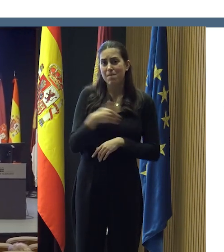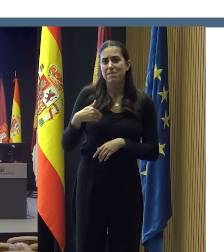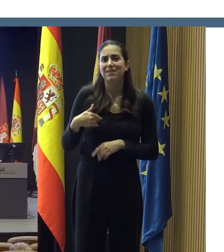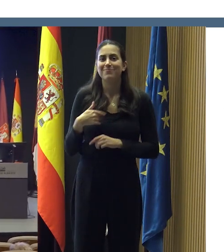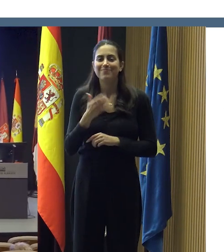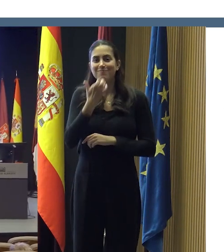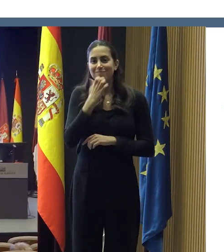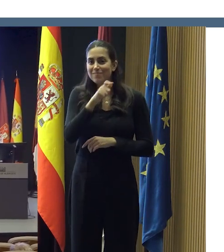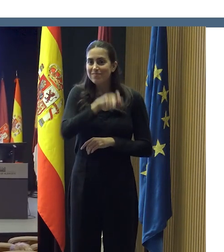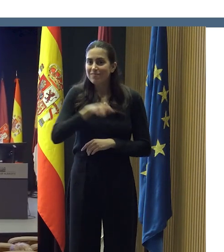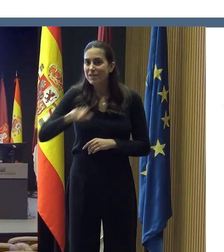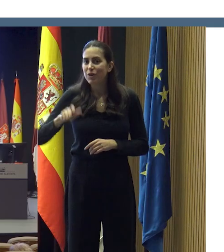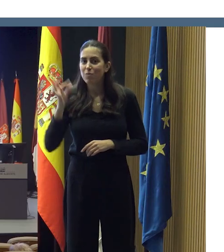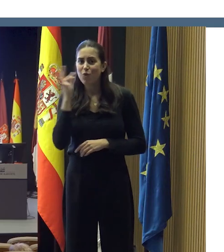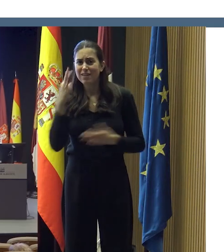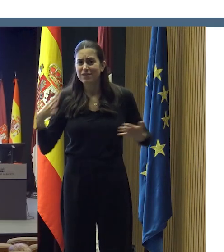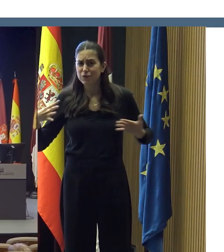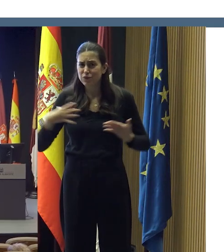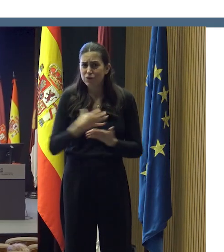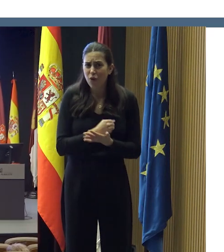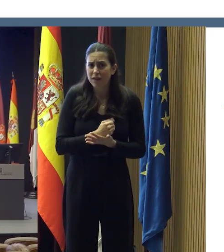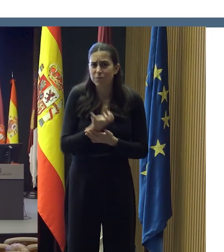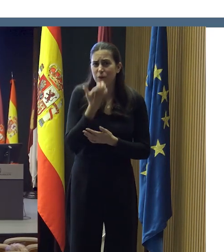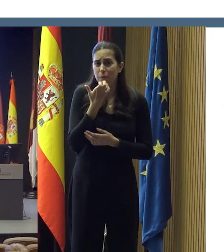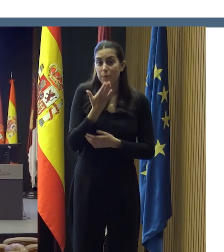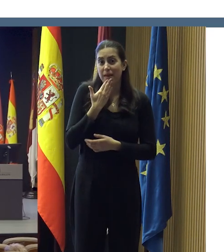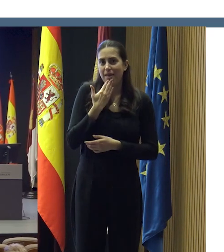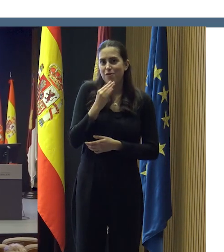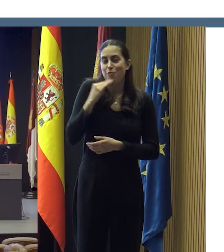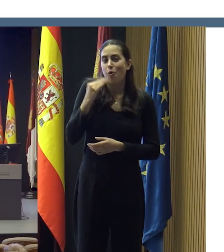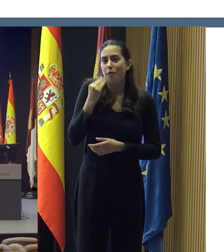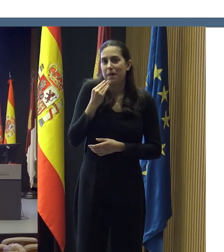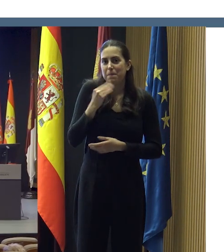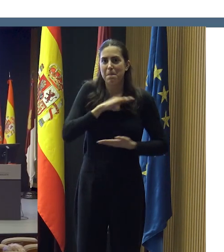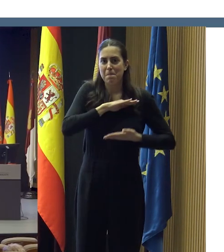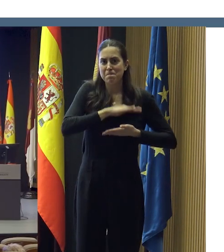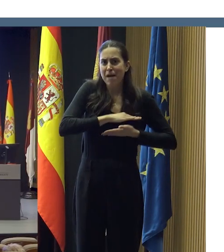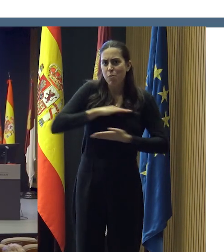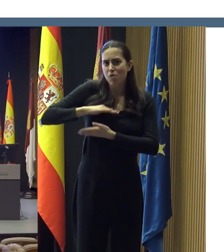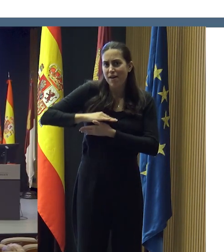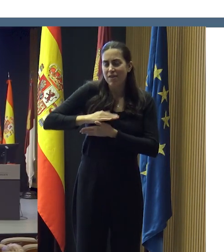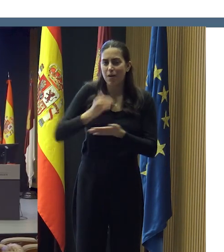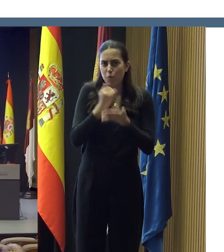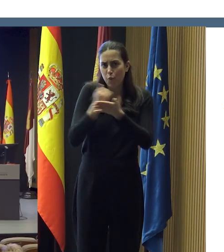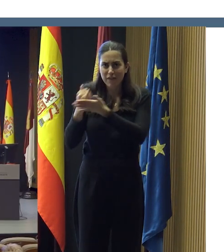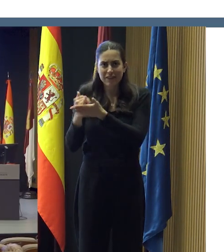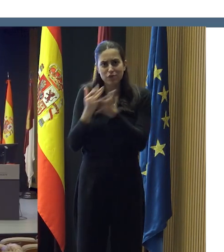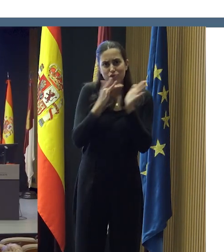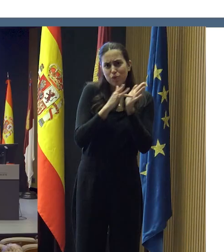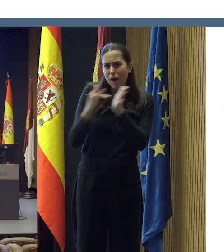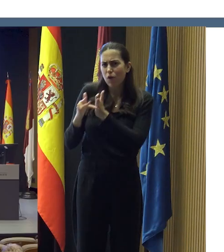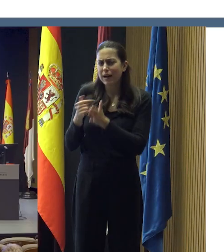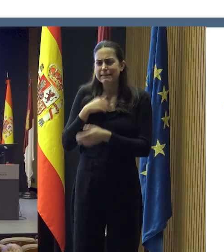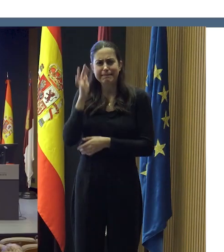todas las mujeres nos hicieran a una edad temprana mamografías, me